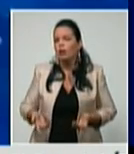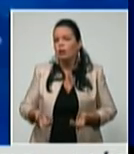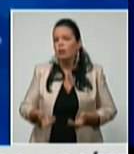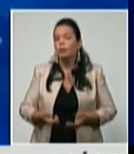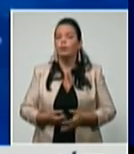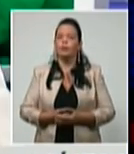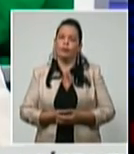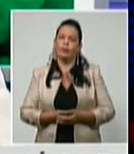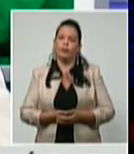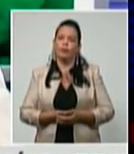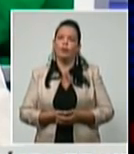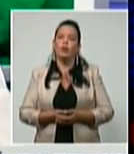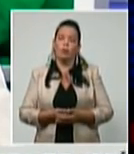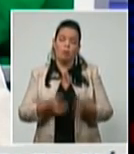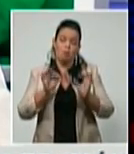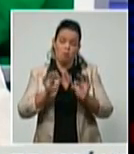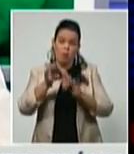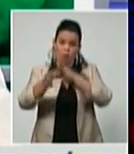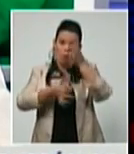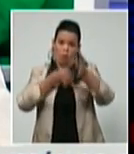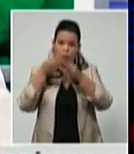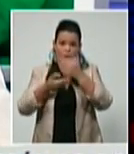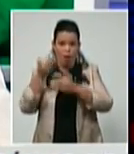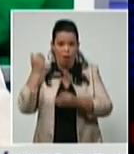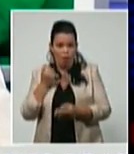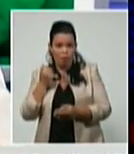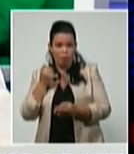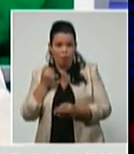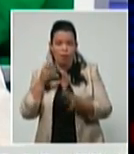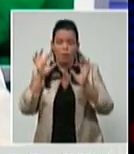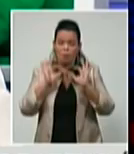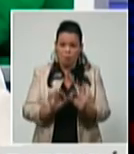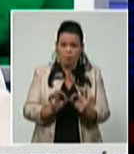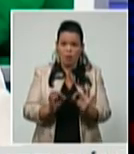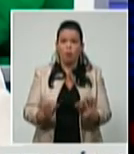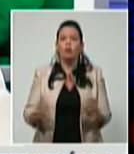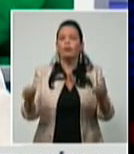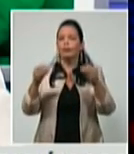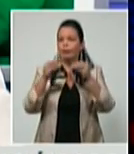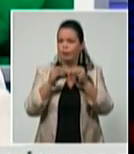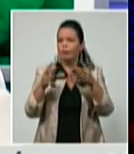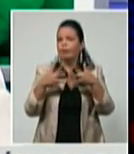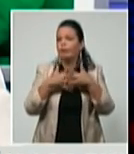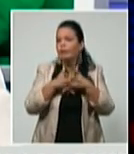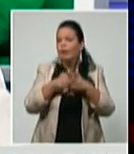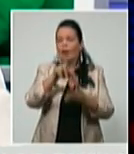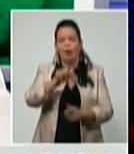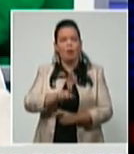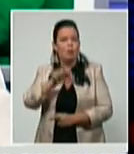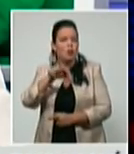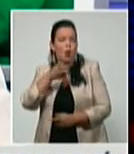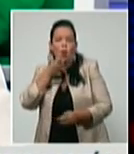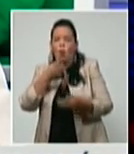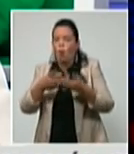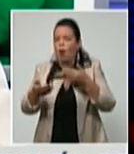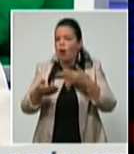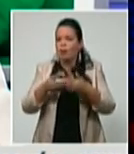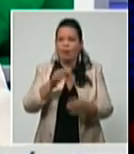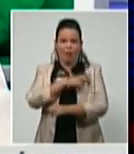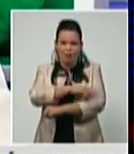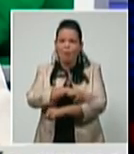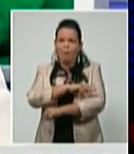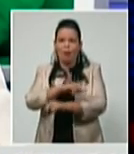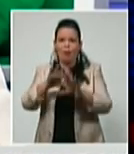esto que acabo de explicar es válido para pasajeros que vengan de cualquier lugar del mundo. Y